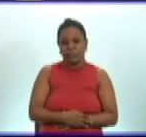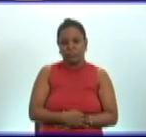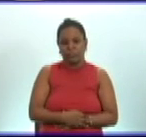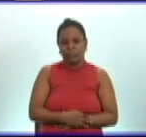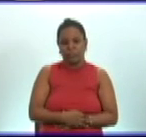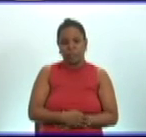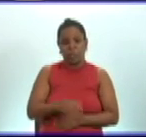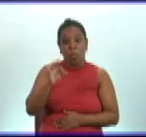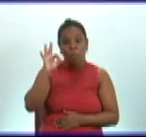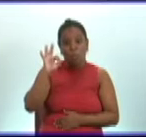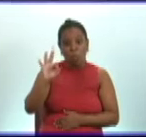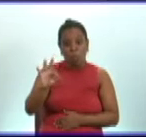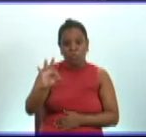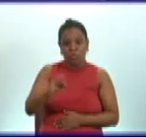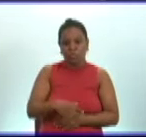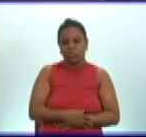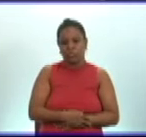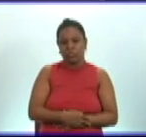8.